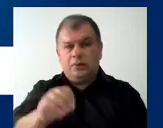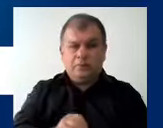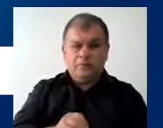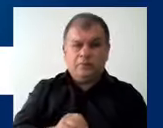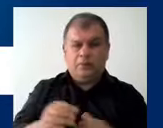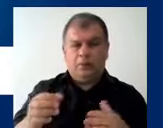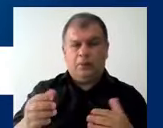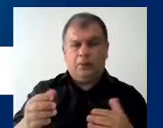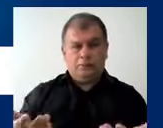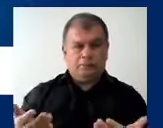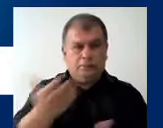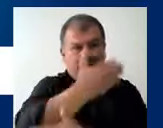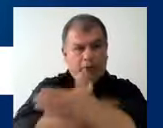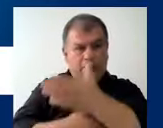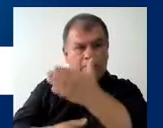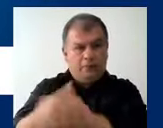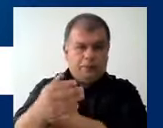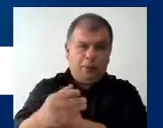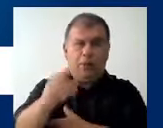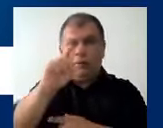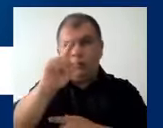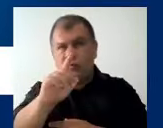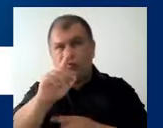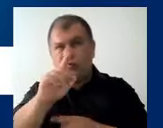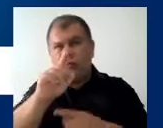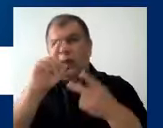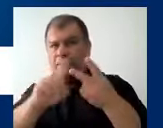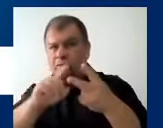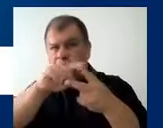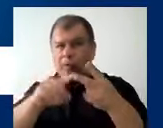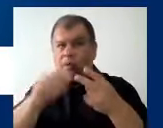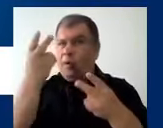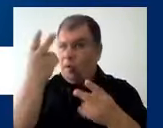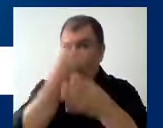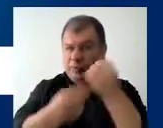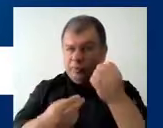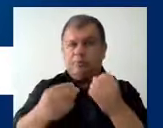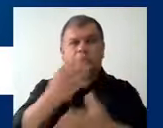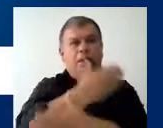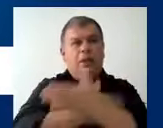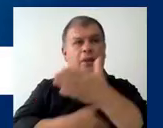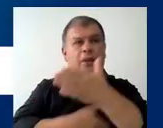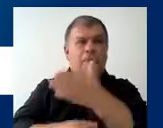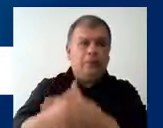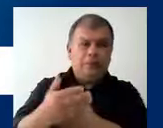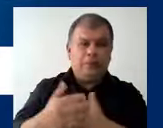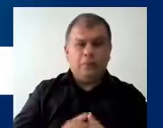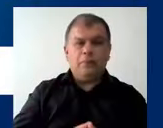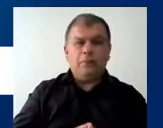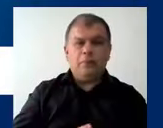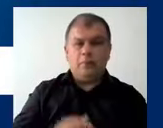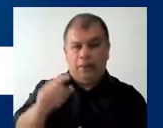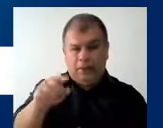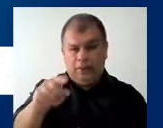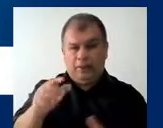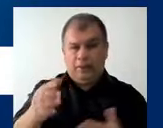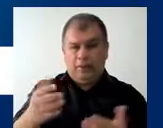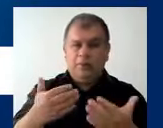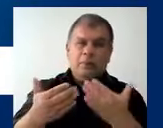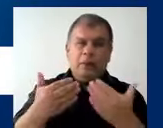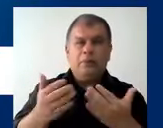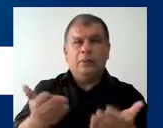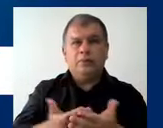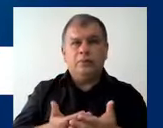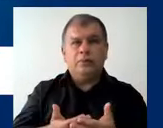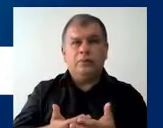tienen una o dos o más discapacidades, ¿no? Entonces, ahí estamos hablando